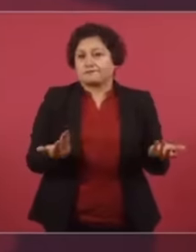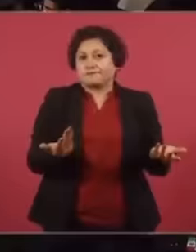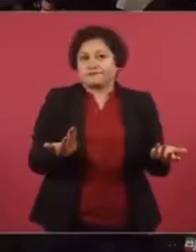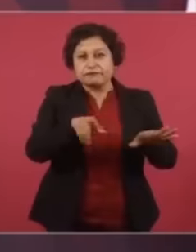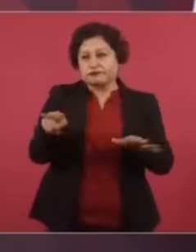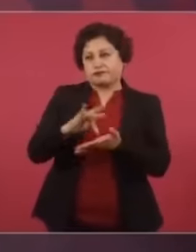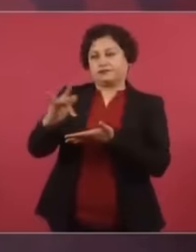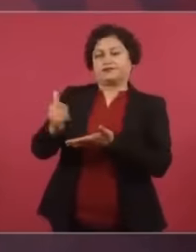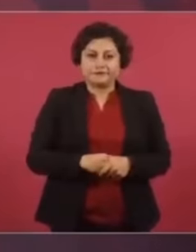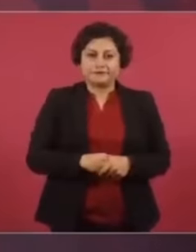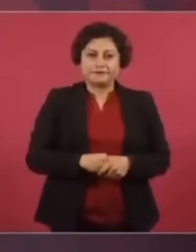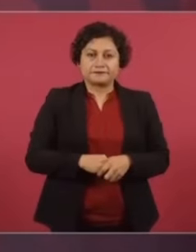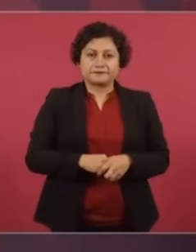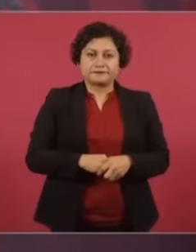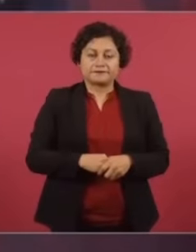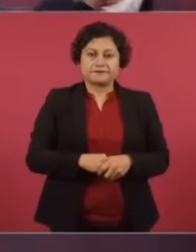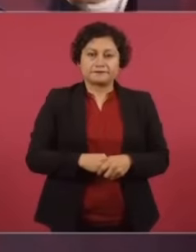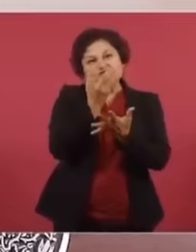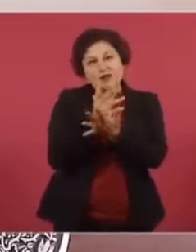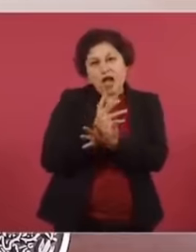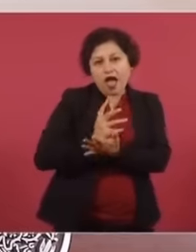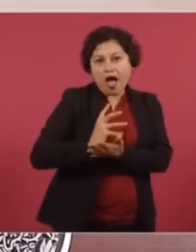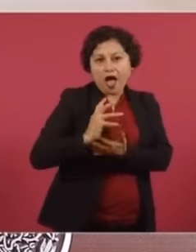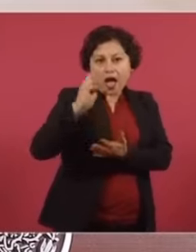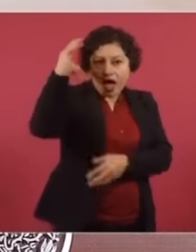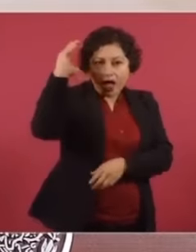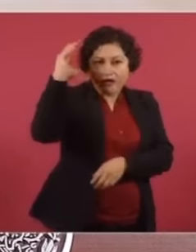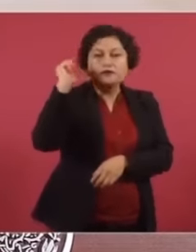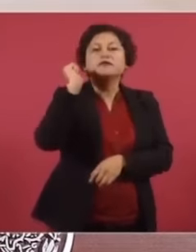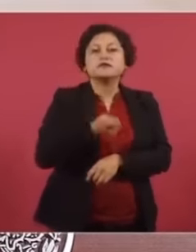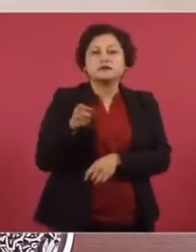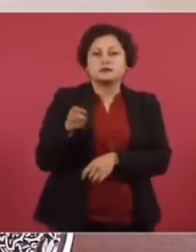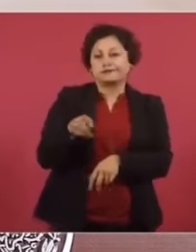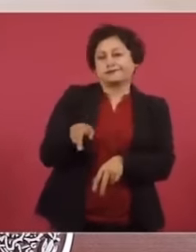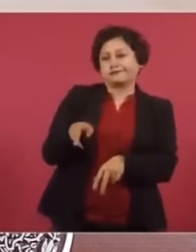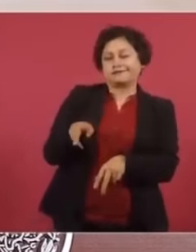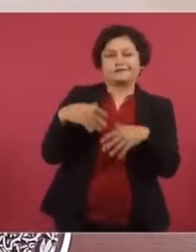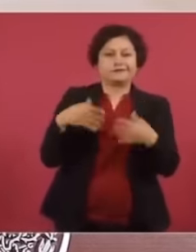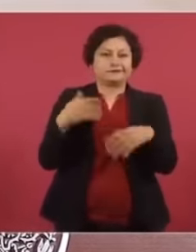hasta nos ayuda, porque si se exagera, pues se hace ridículo.